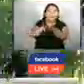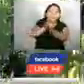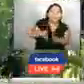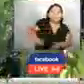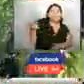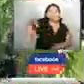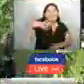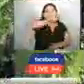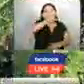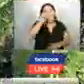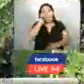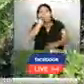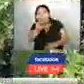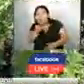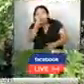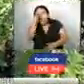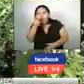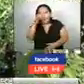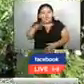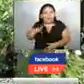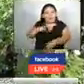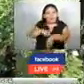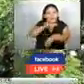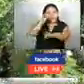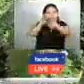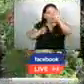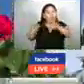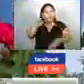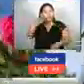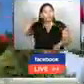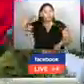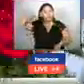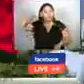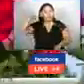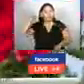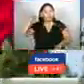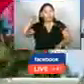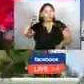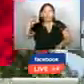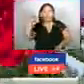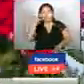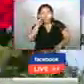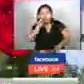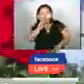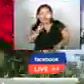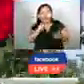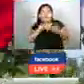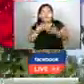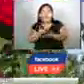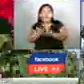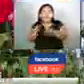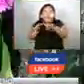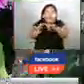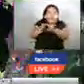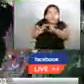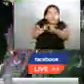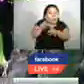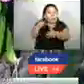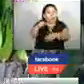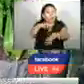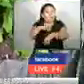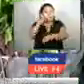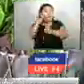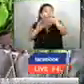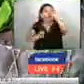comercializan las tradicionales flores de la temporada. Hablamos de las Pascuas. Además, se pueden encontrar una serie de artesanías alusivas a estas